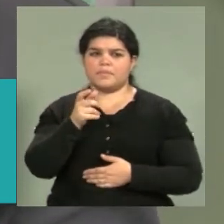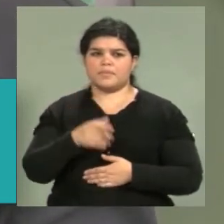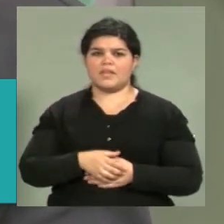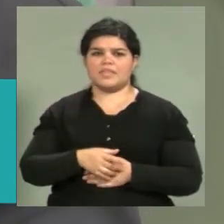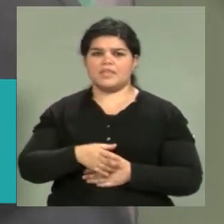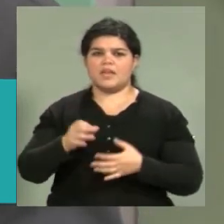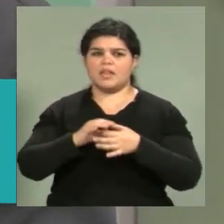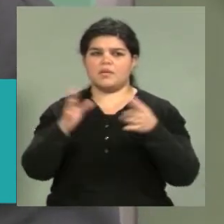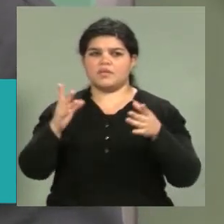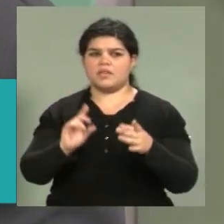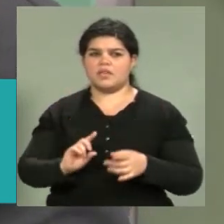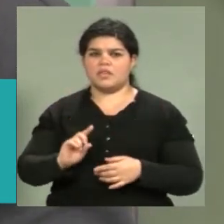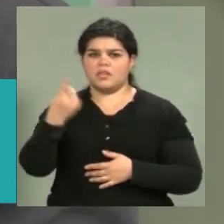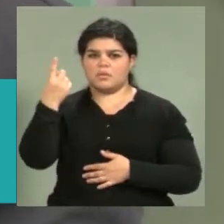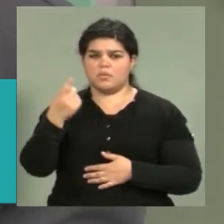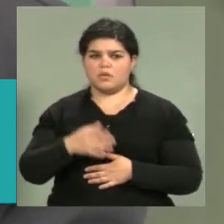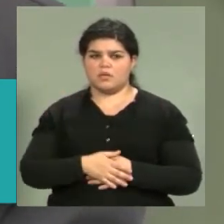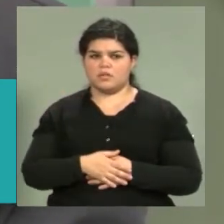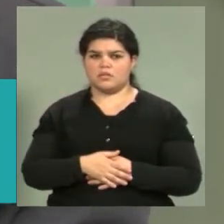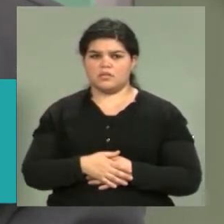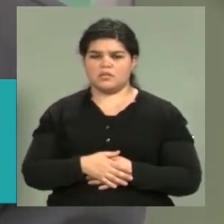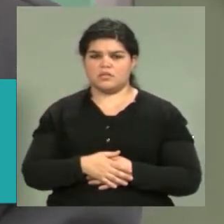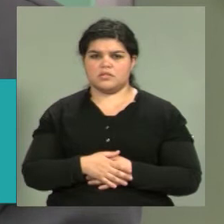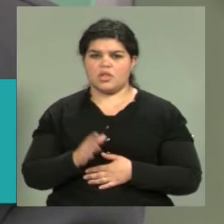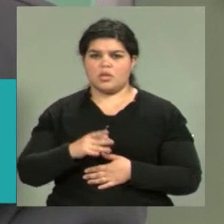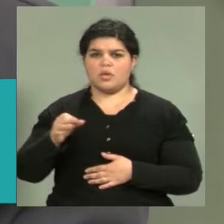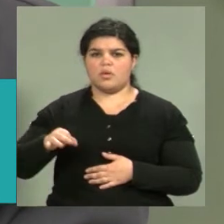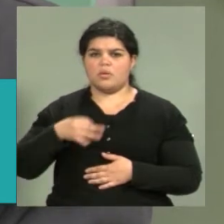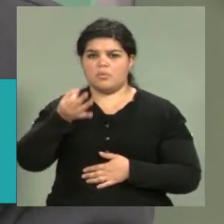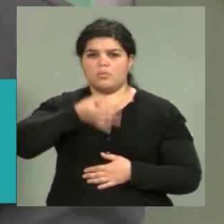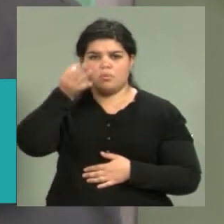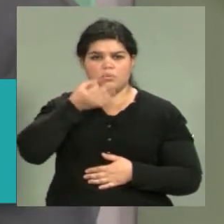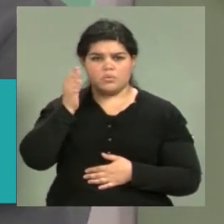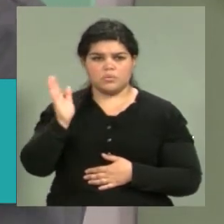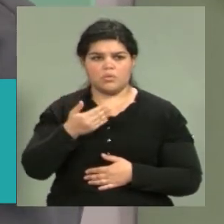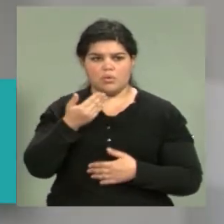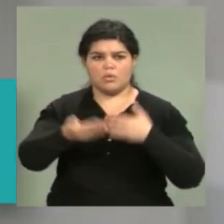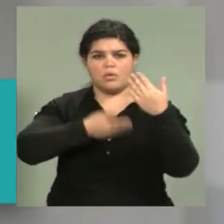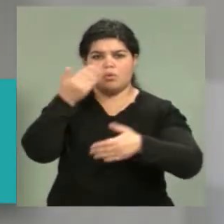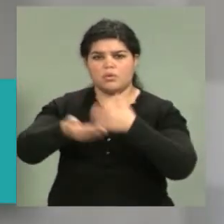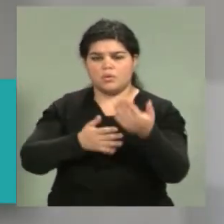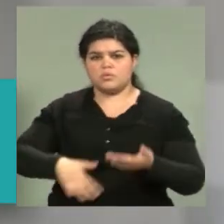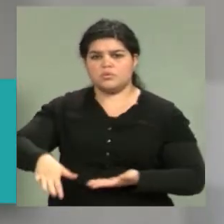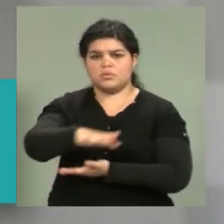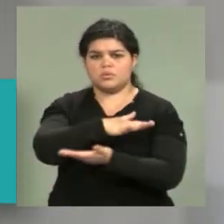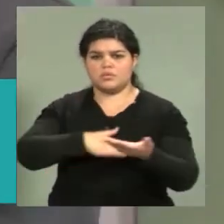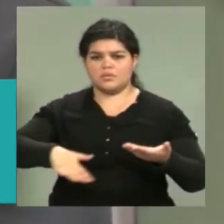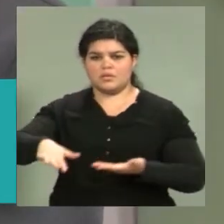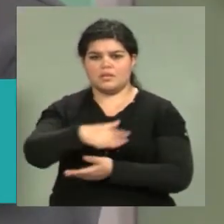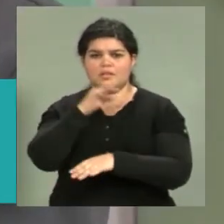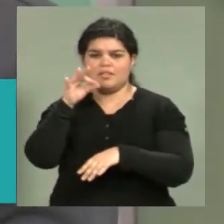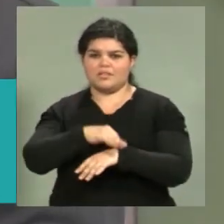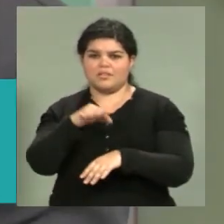todos los discursos son construcciones sociales el discurso médico, científico,